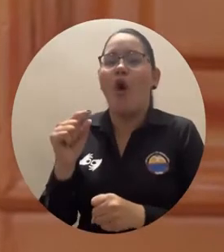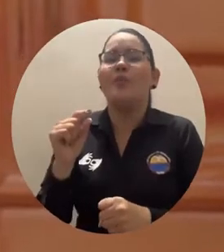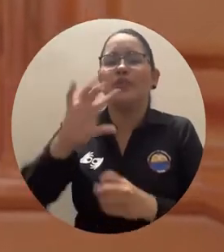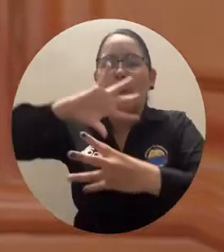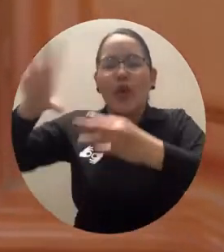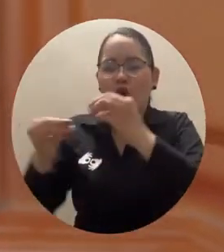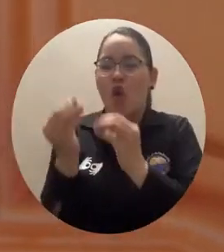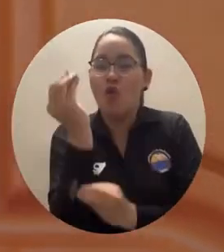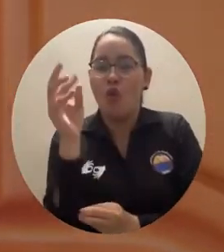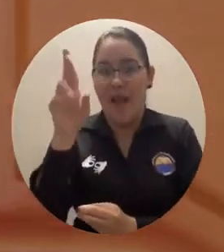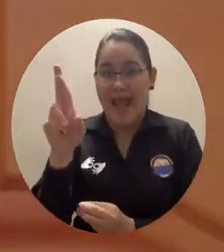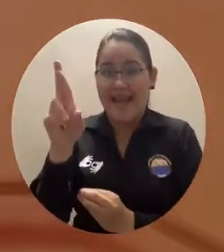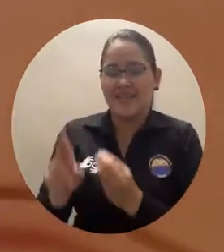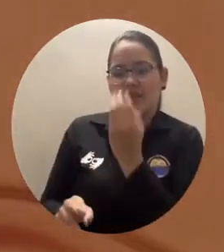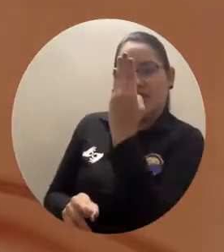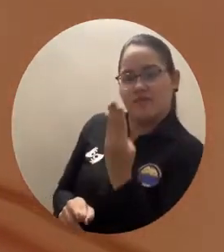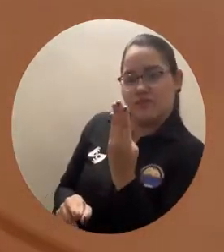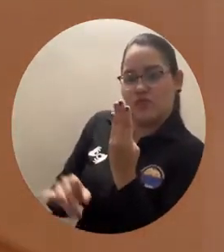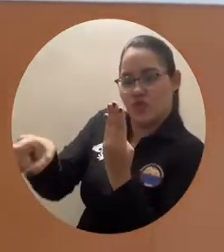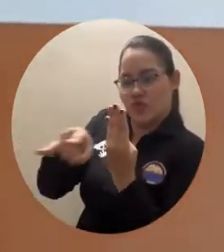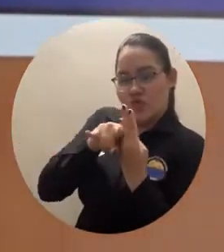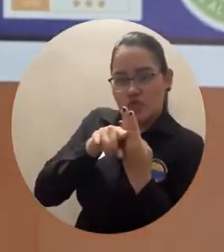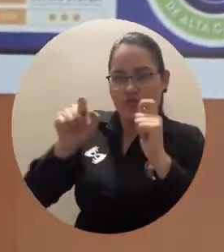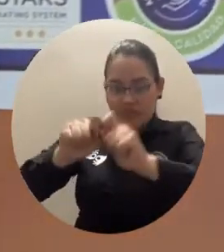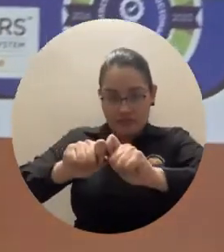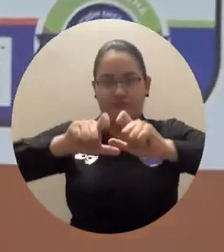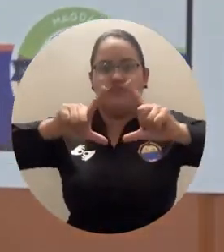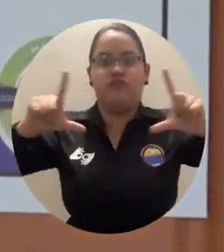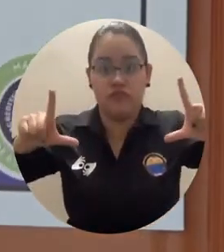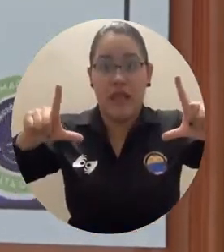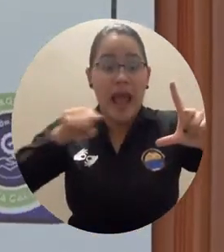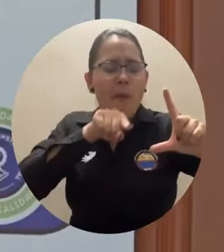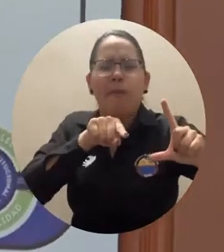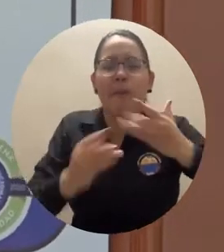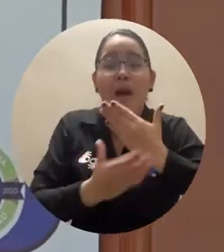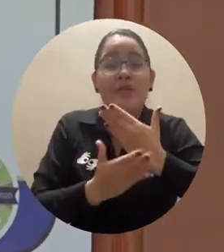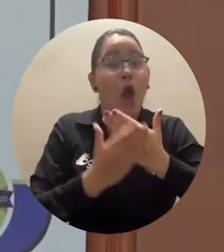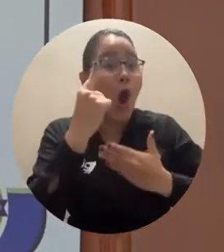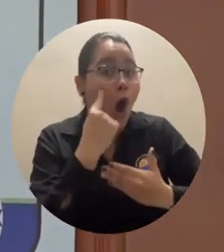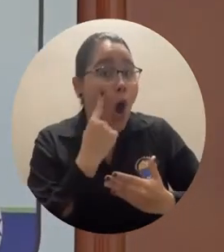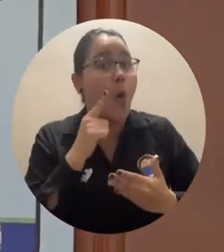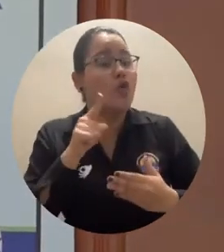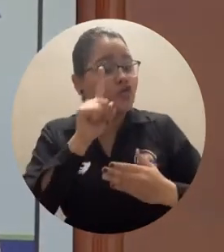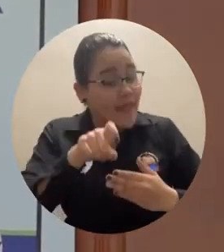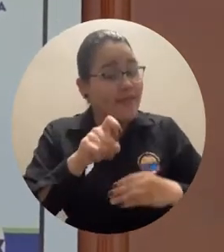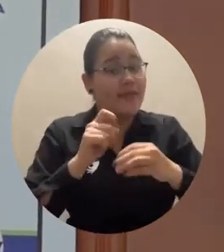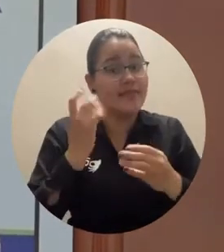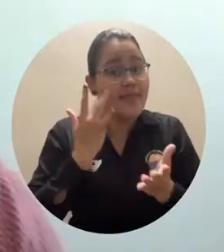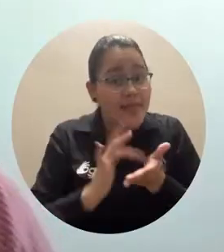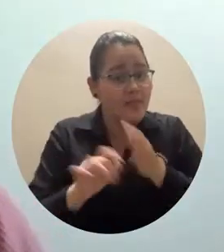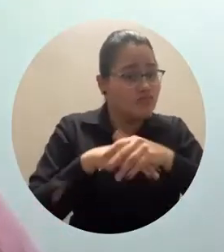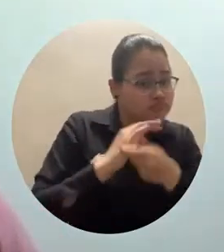mostrará la escala de riesgo de ese lugar y las recomendaciones que debe tener en cuenta a su ingreso permanencia y posterior retiro de esta